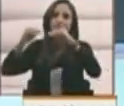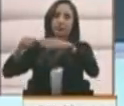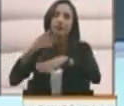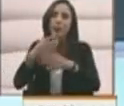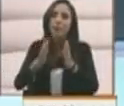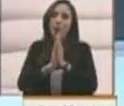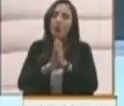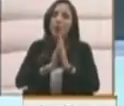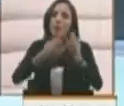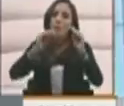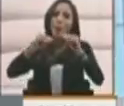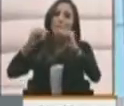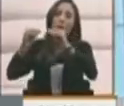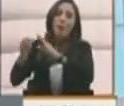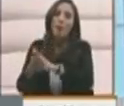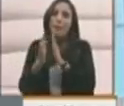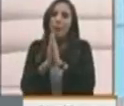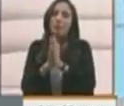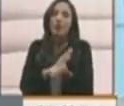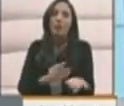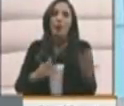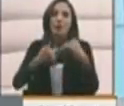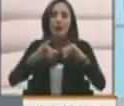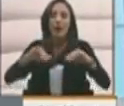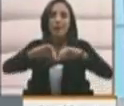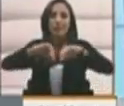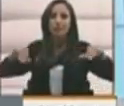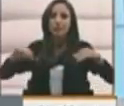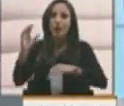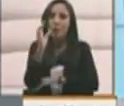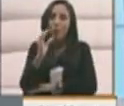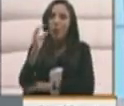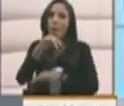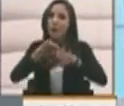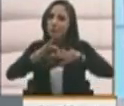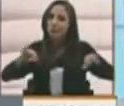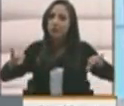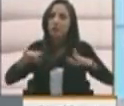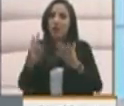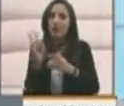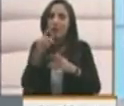la penetración silenciosa del paramilitarismo colombiano en Venezuela,